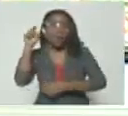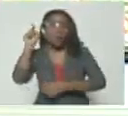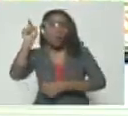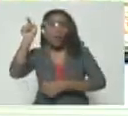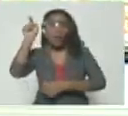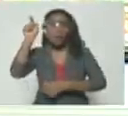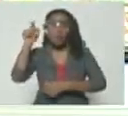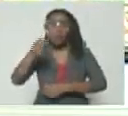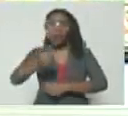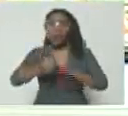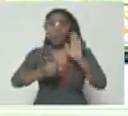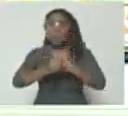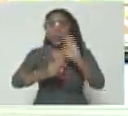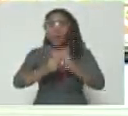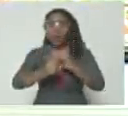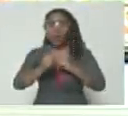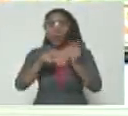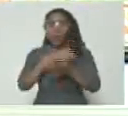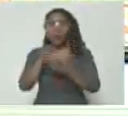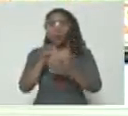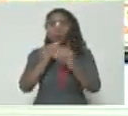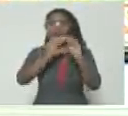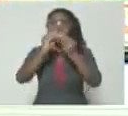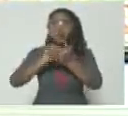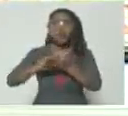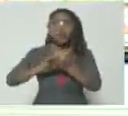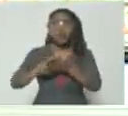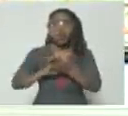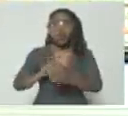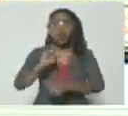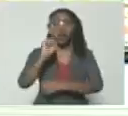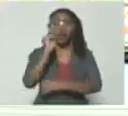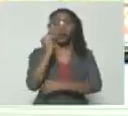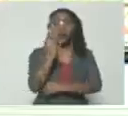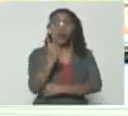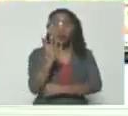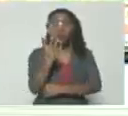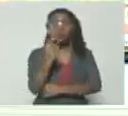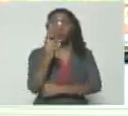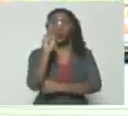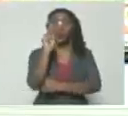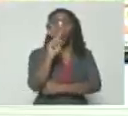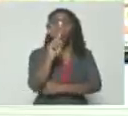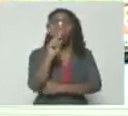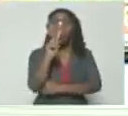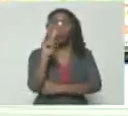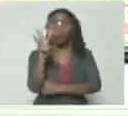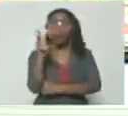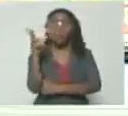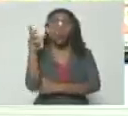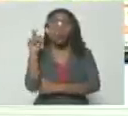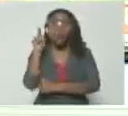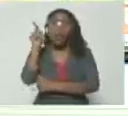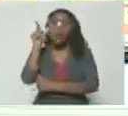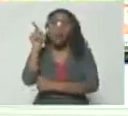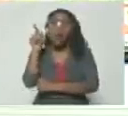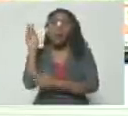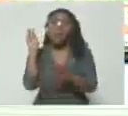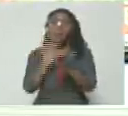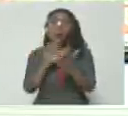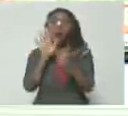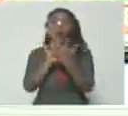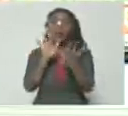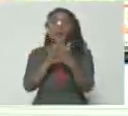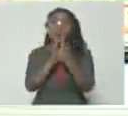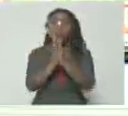el micrófono. Me dicen que lo están resolviendo a la cuenta de tres. Si me escuchan allá, pon el pase, por